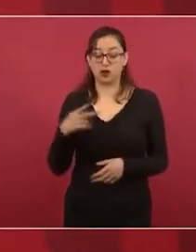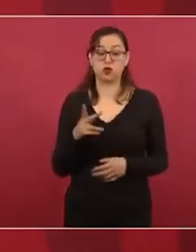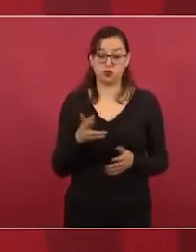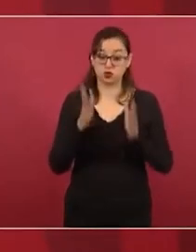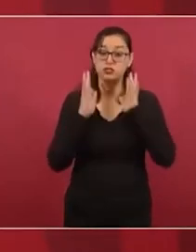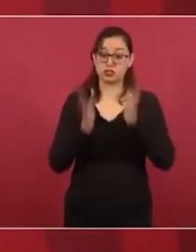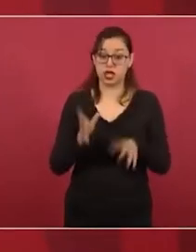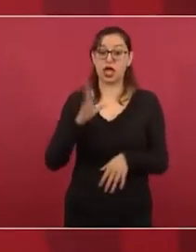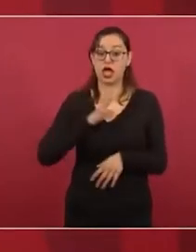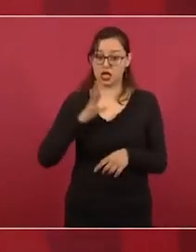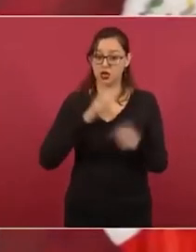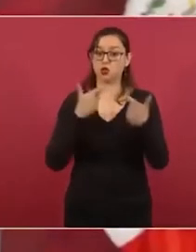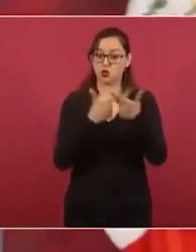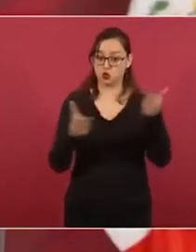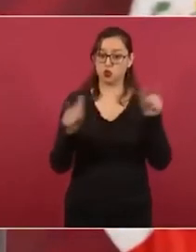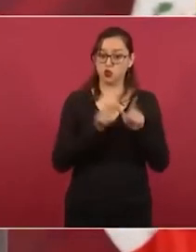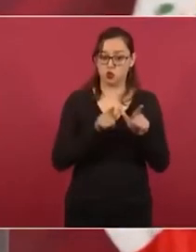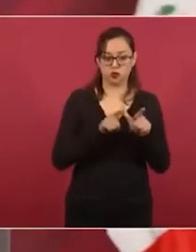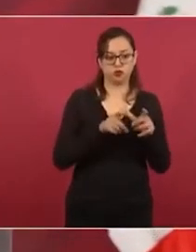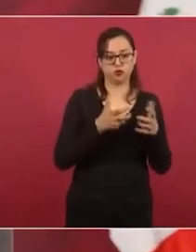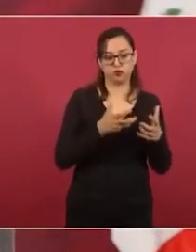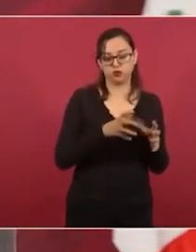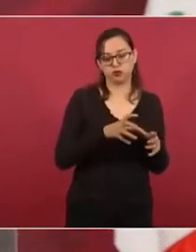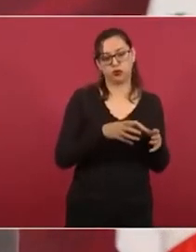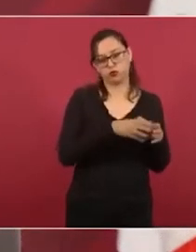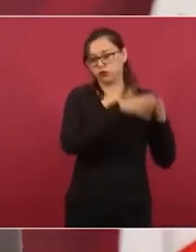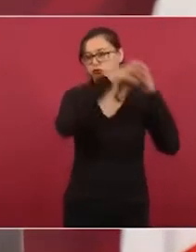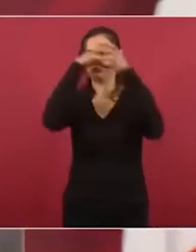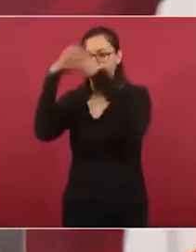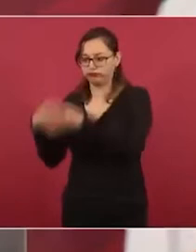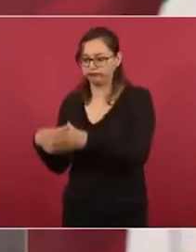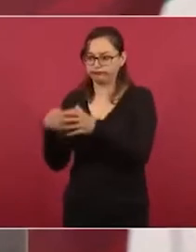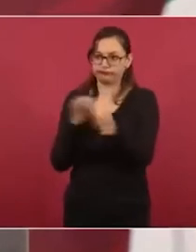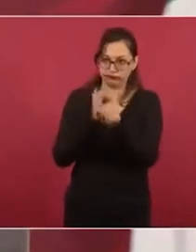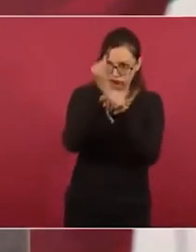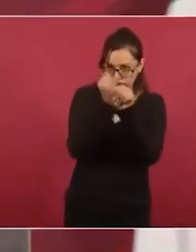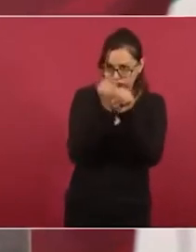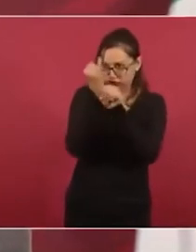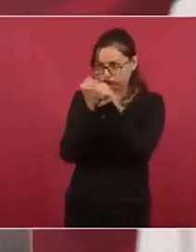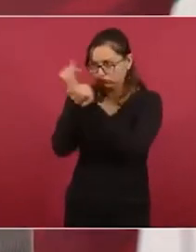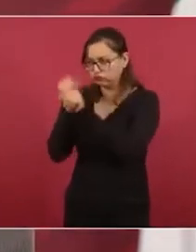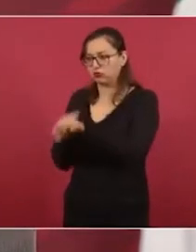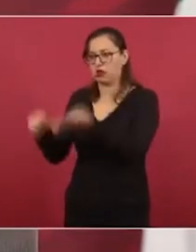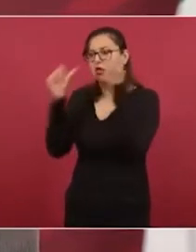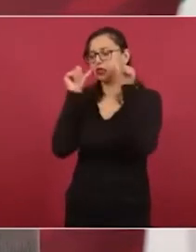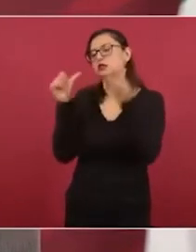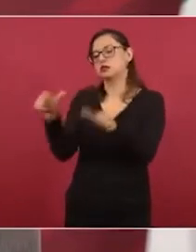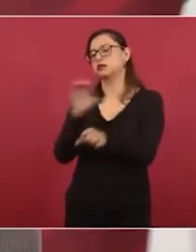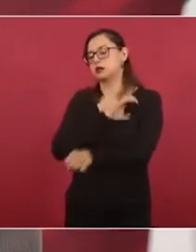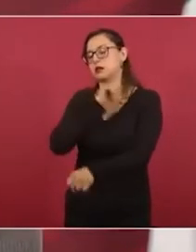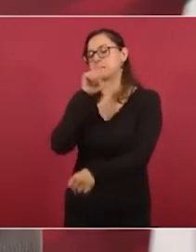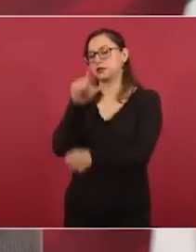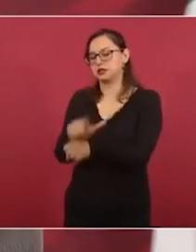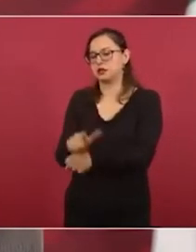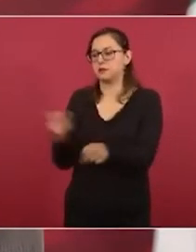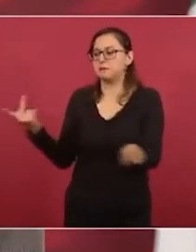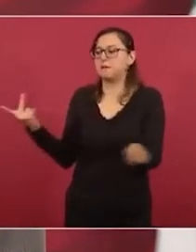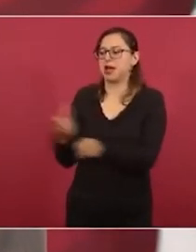un personal atendiendo de manera especial este crimen.